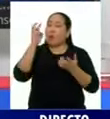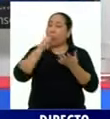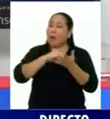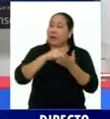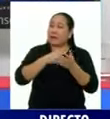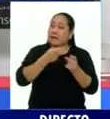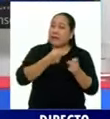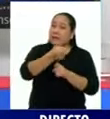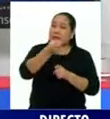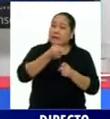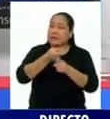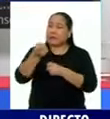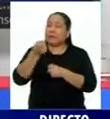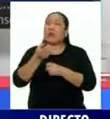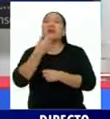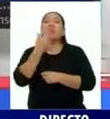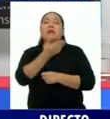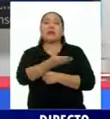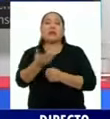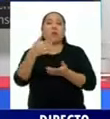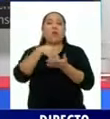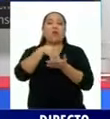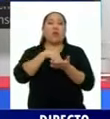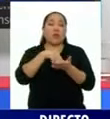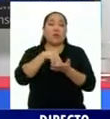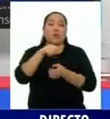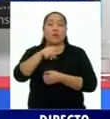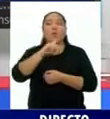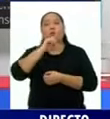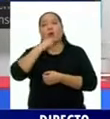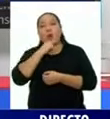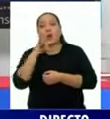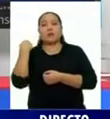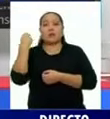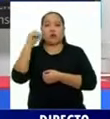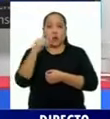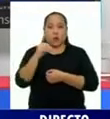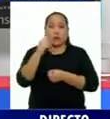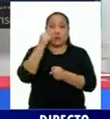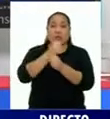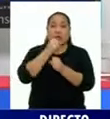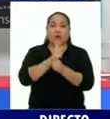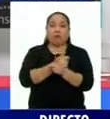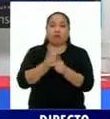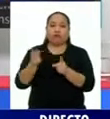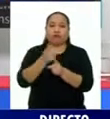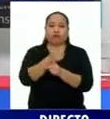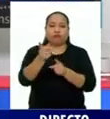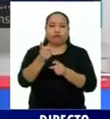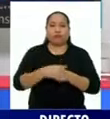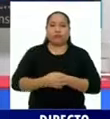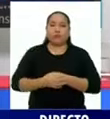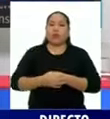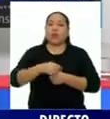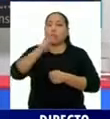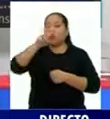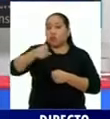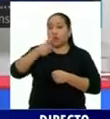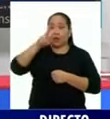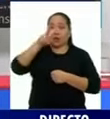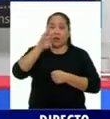golpeados han sido los más vulnerables: mujeres, jóvenes y trabajadores informales. En el